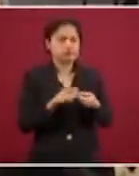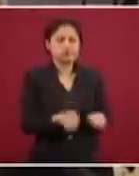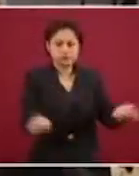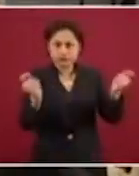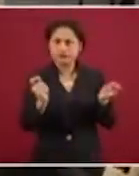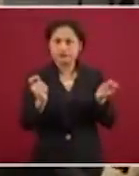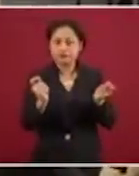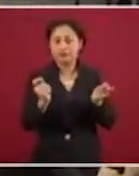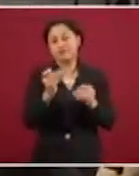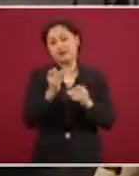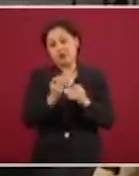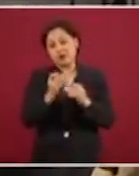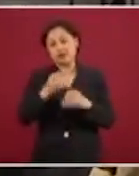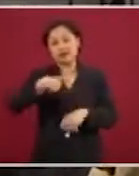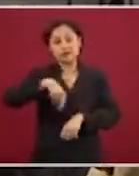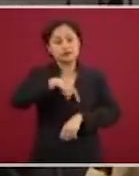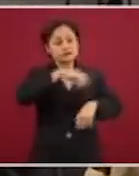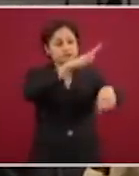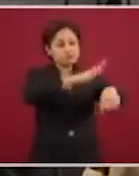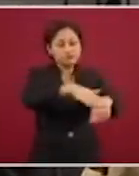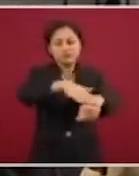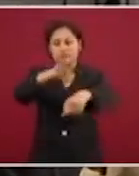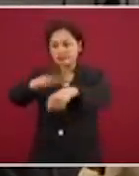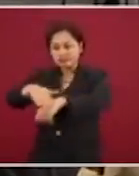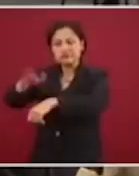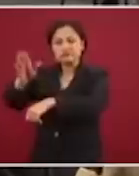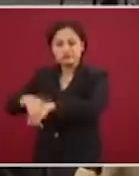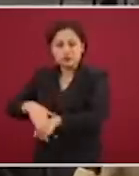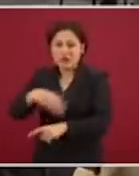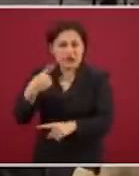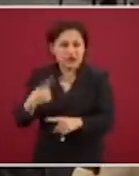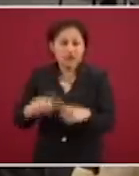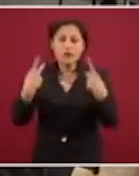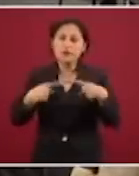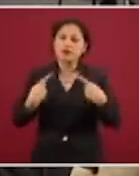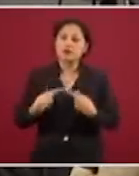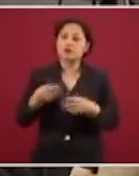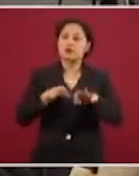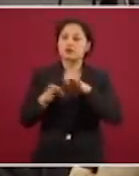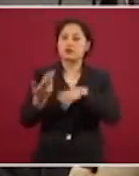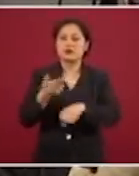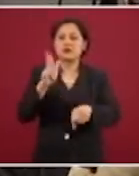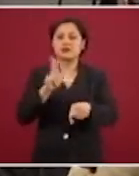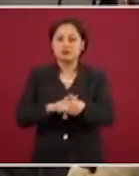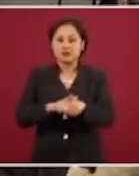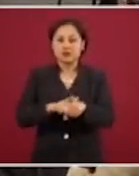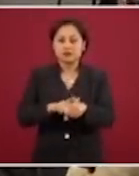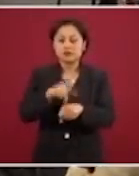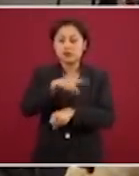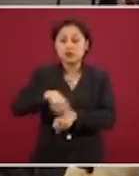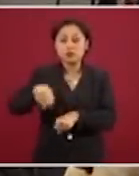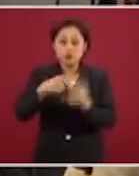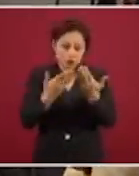en este caso a los y las profesionales de la salud. Si ustedes en su unidad no tienen el